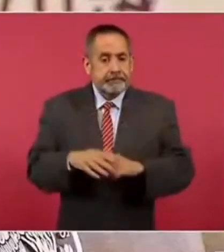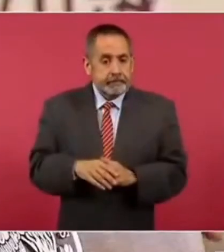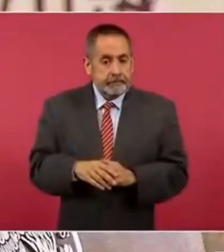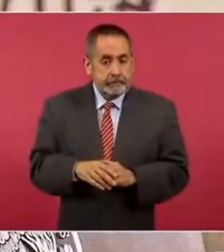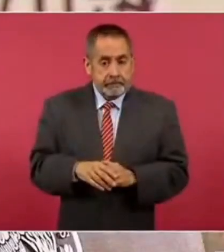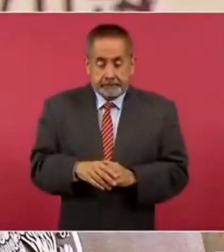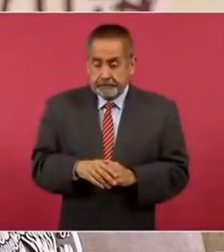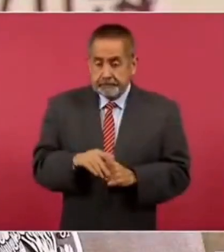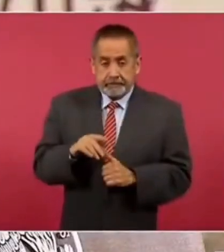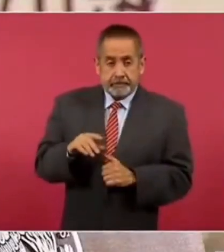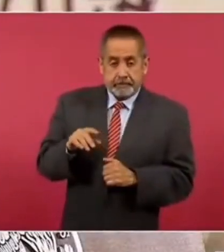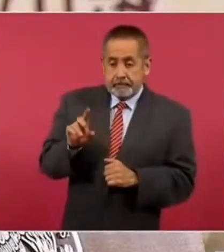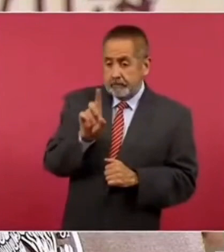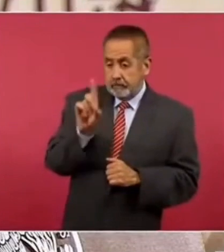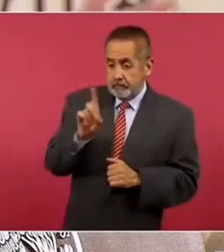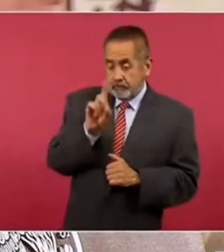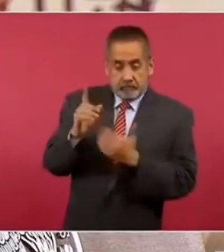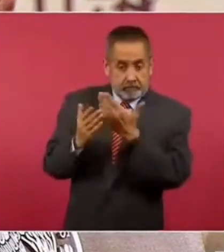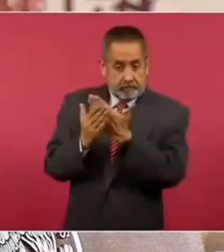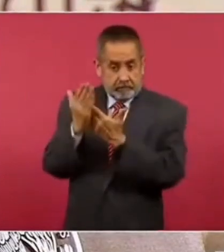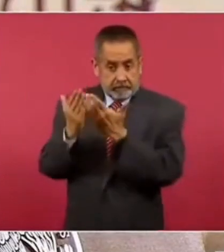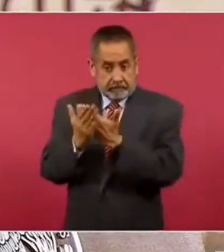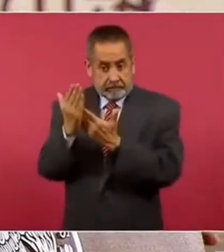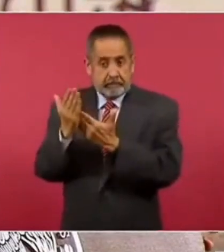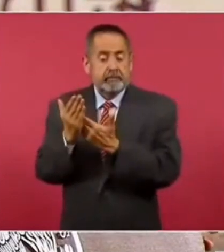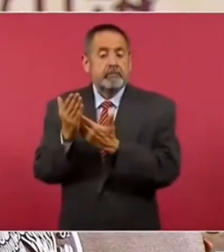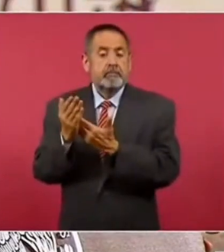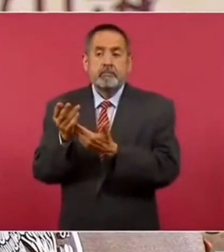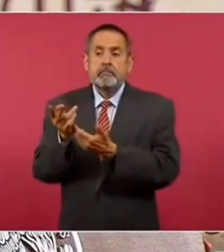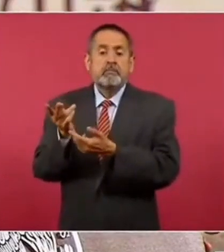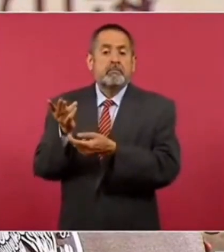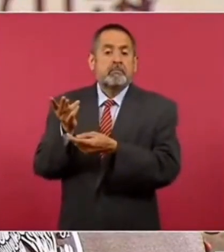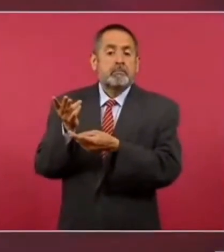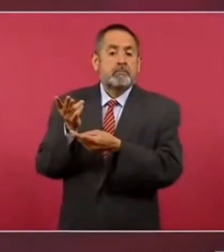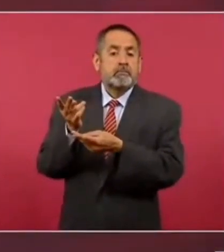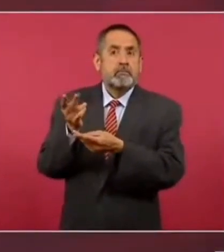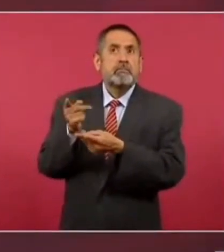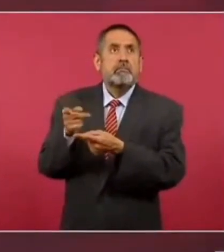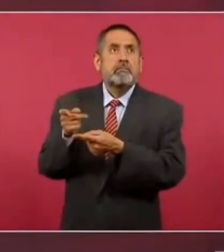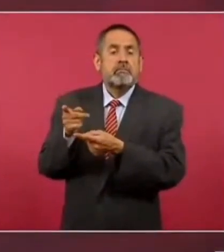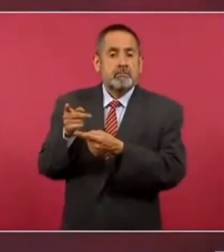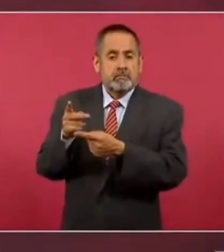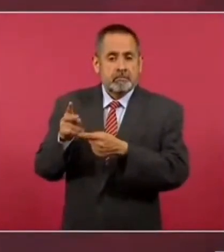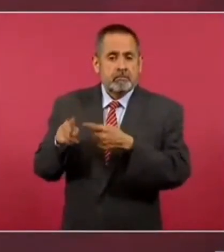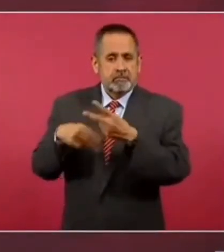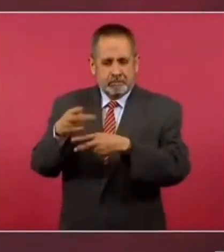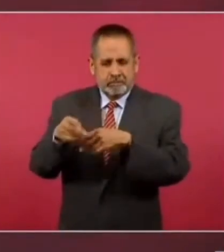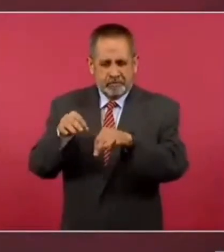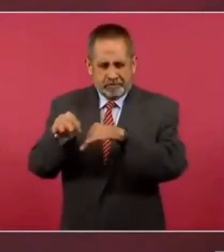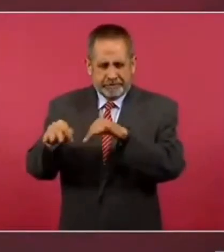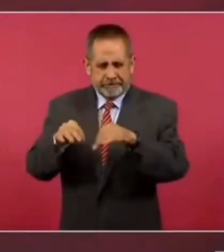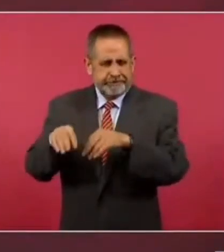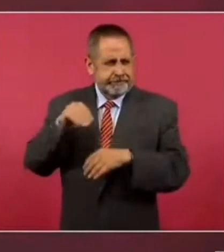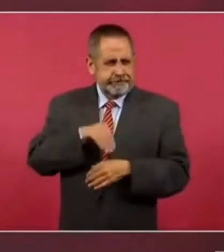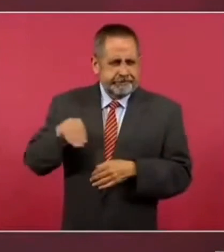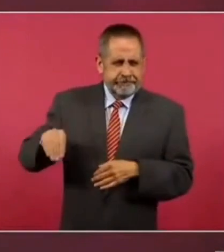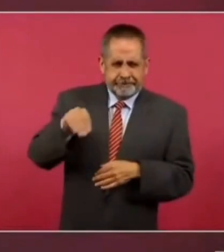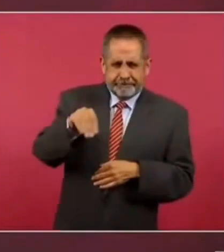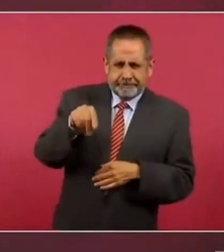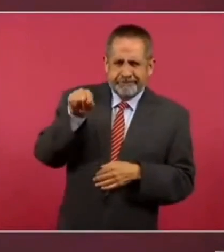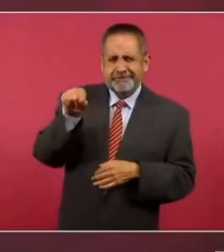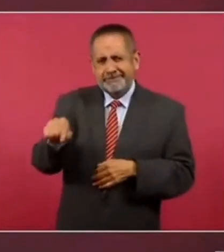durante la mañana del domingo, cuando llegaba a la primera actividad de la gira que se